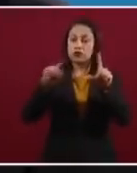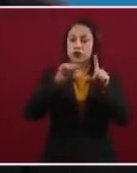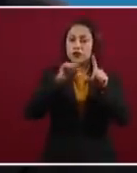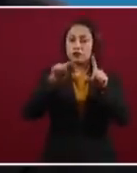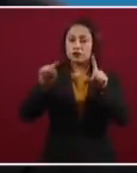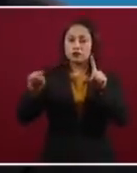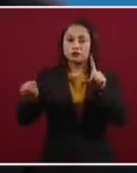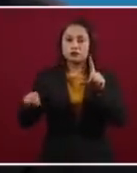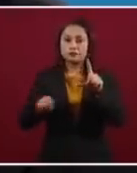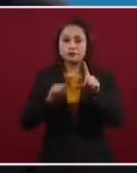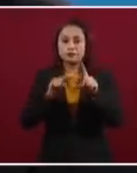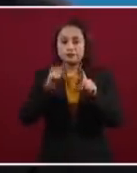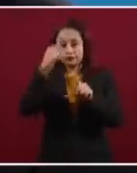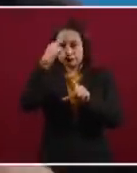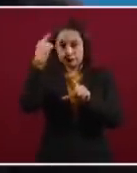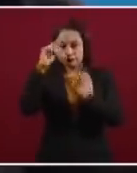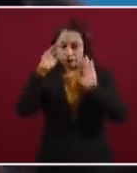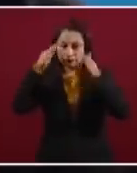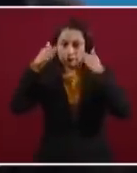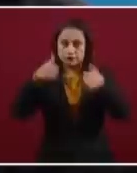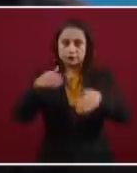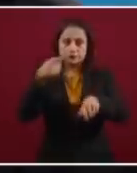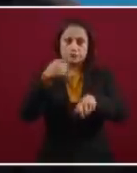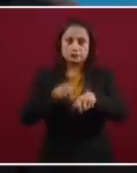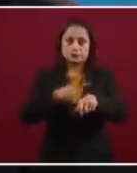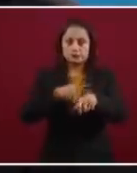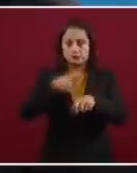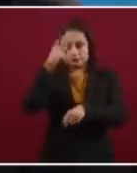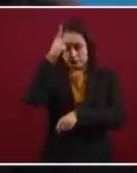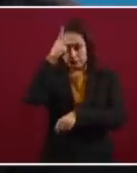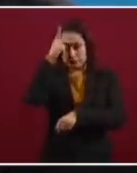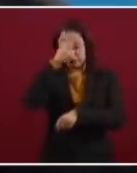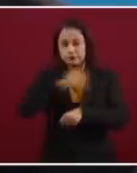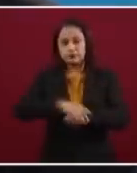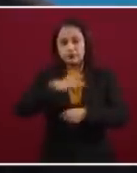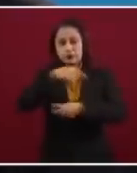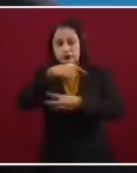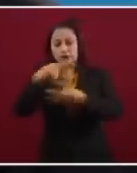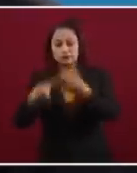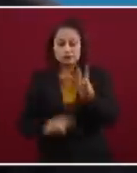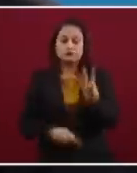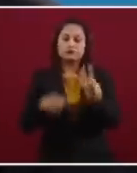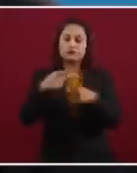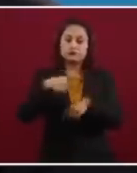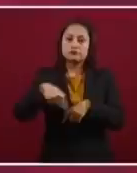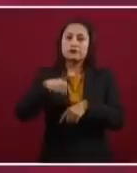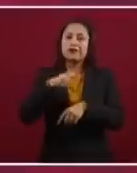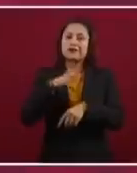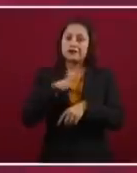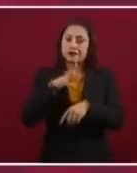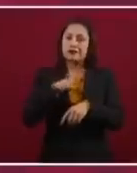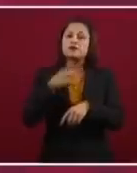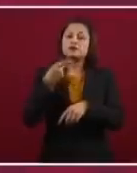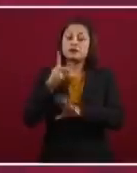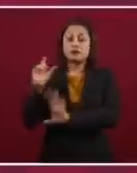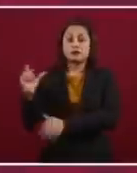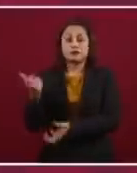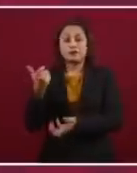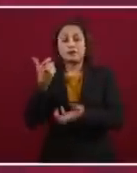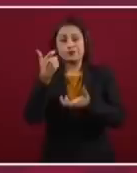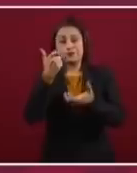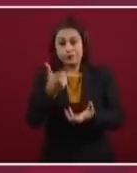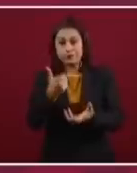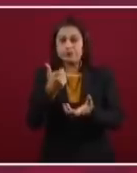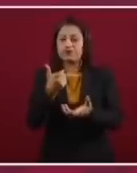especializados en salud mental entonces toda esta capacidad dispersa con graves restricciones de presupuesto graves